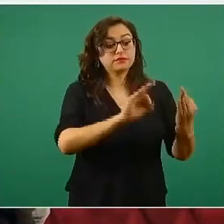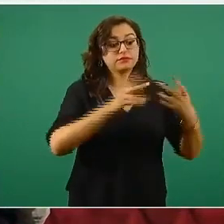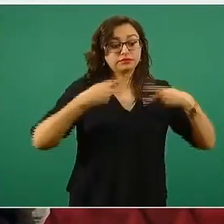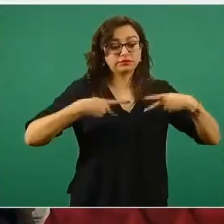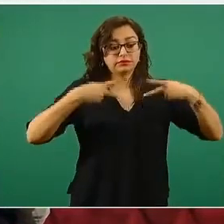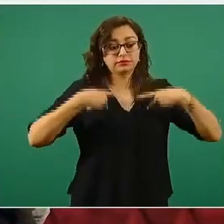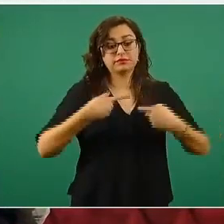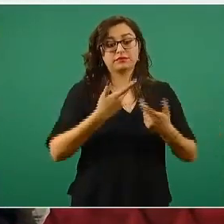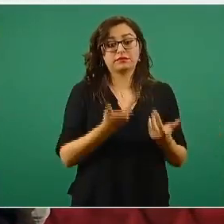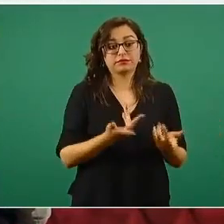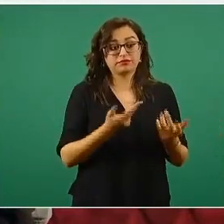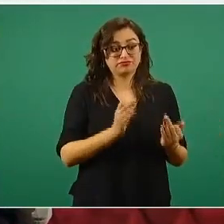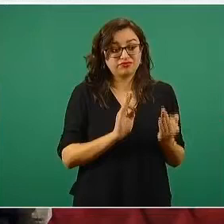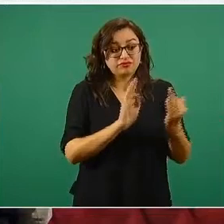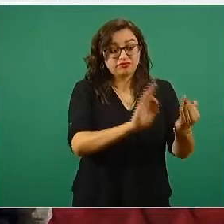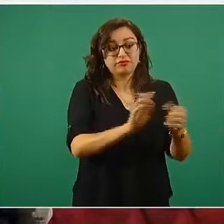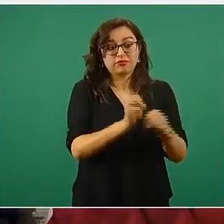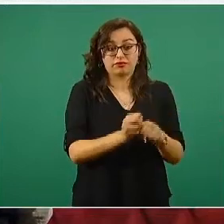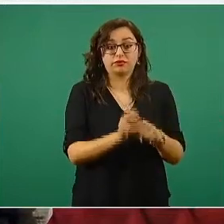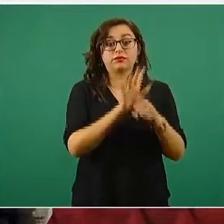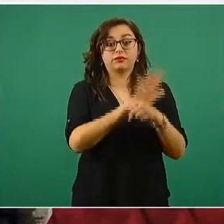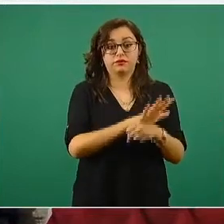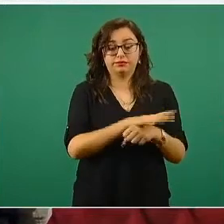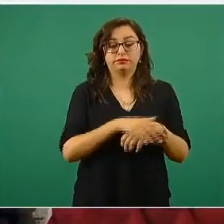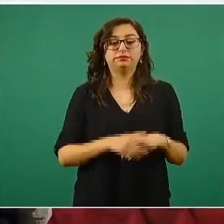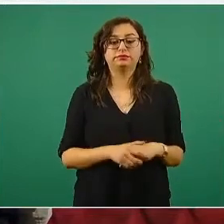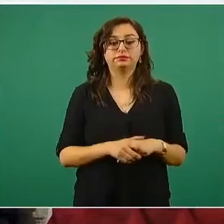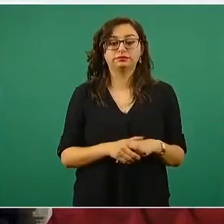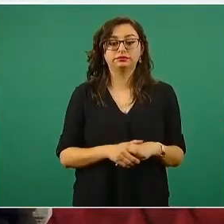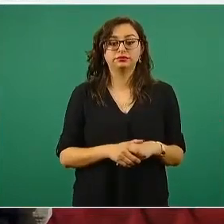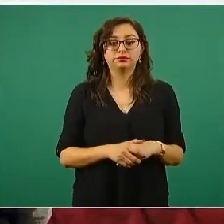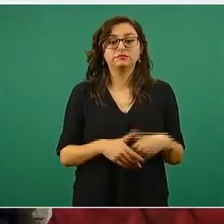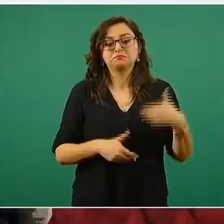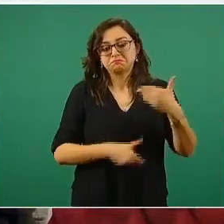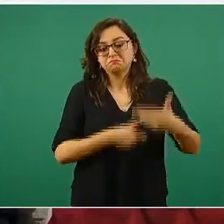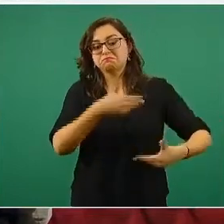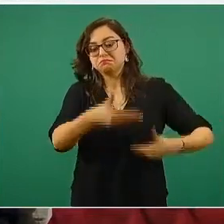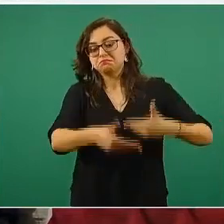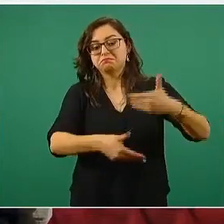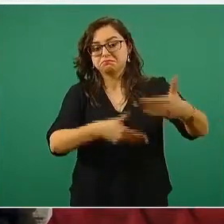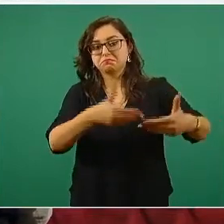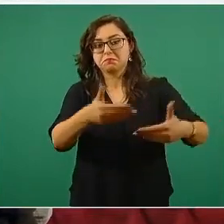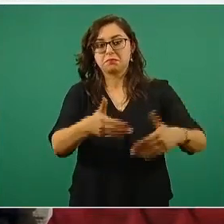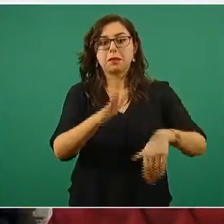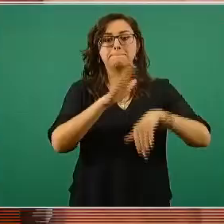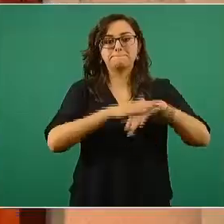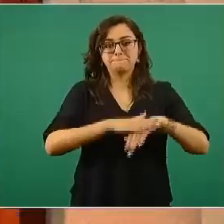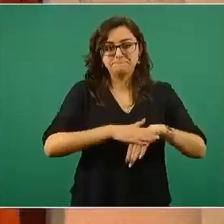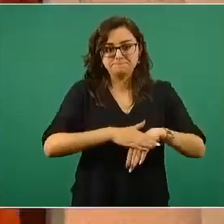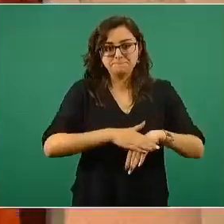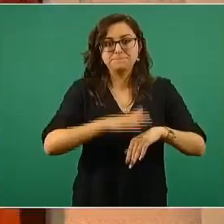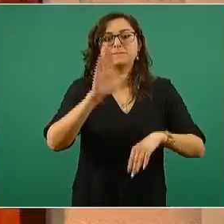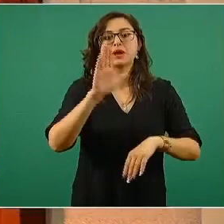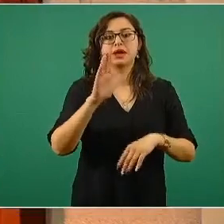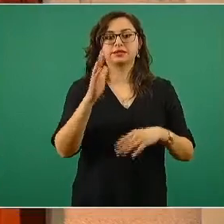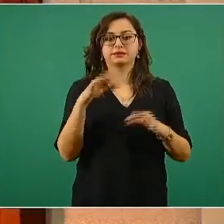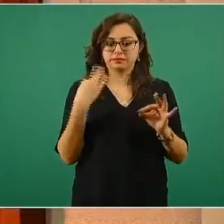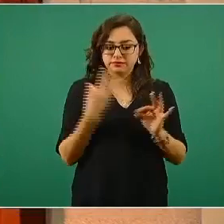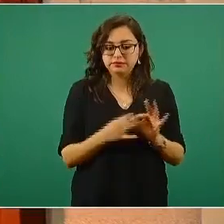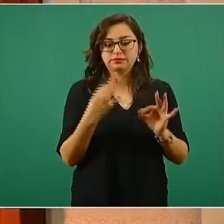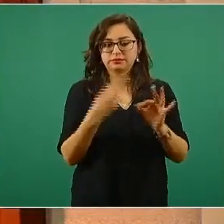completando su esquema de vacunación, y de seguro esto en los siguientes días vamos a verlo incrementado de